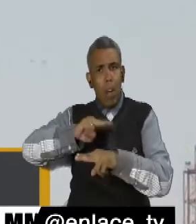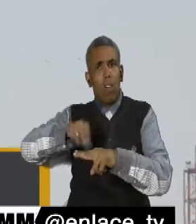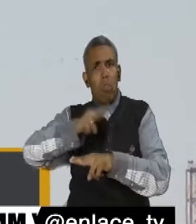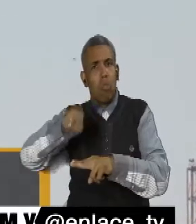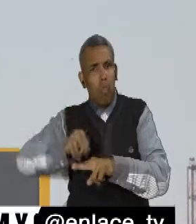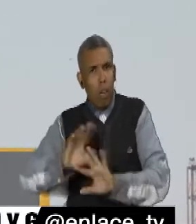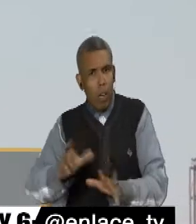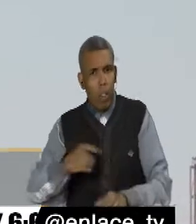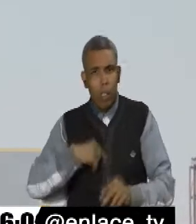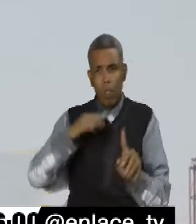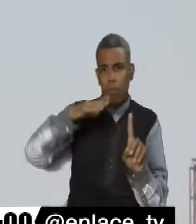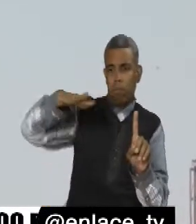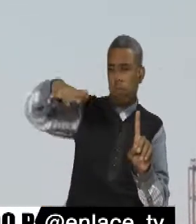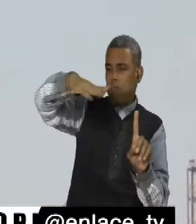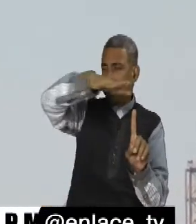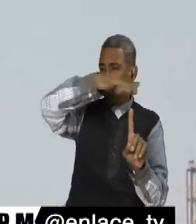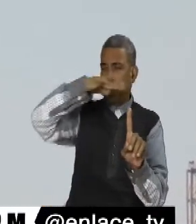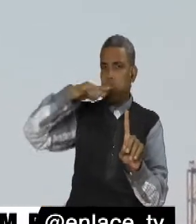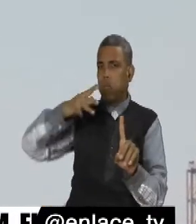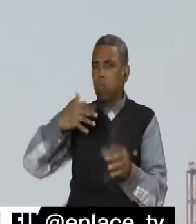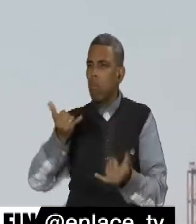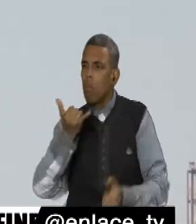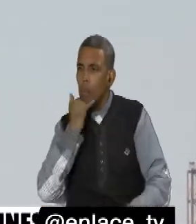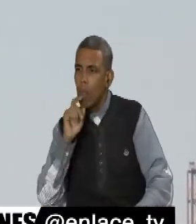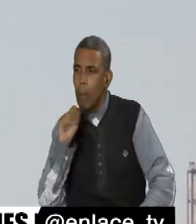la compañía no hizo referencia alguna.